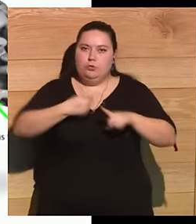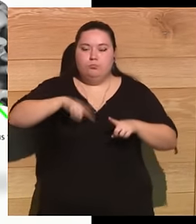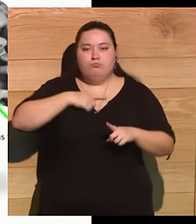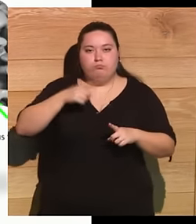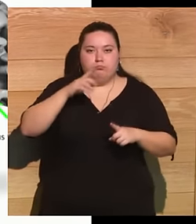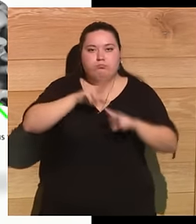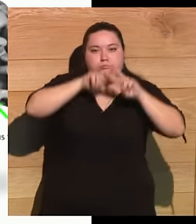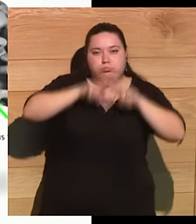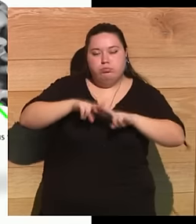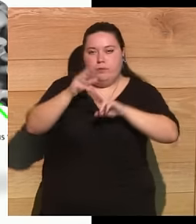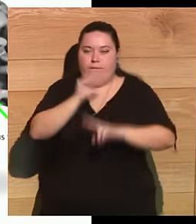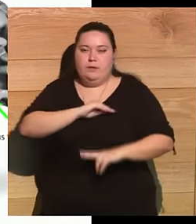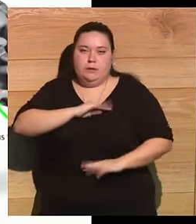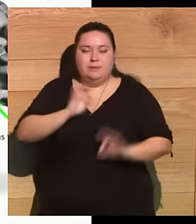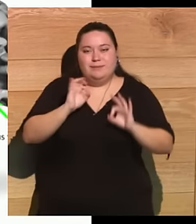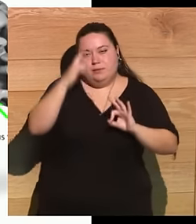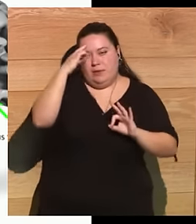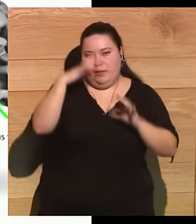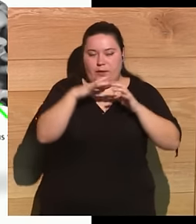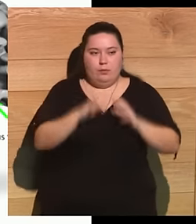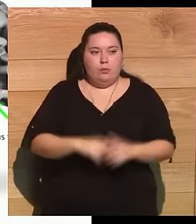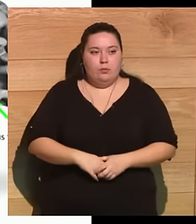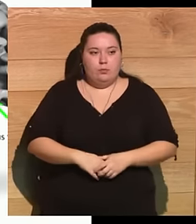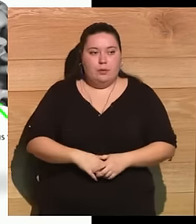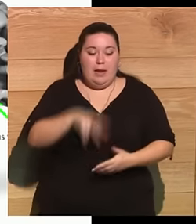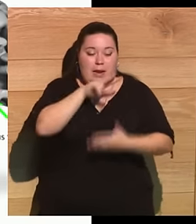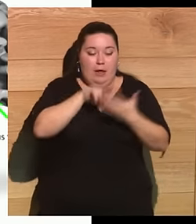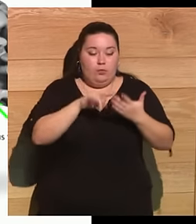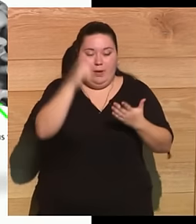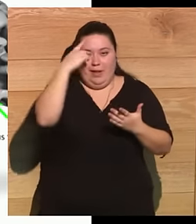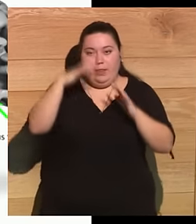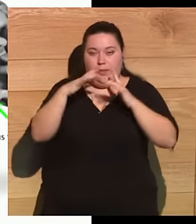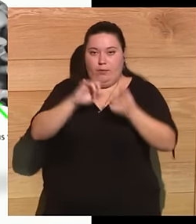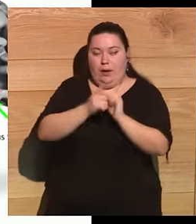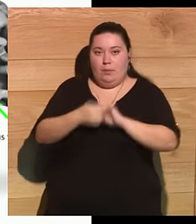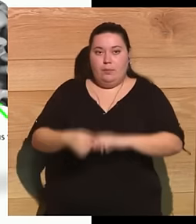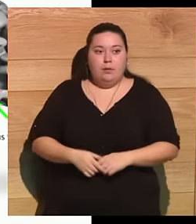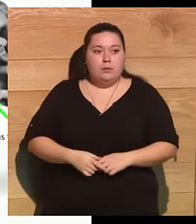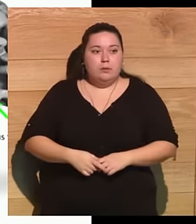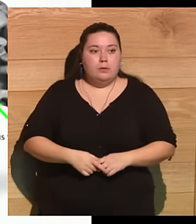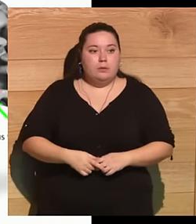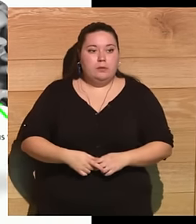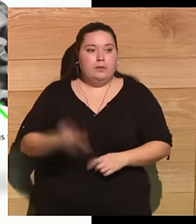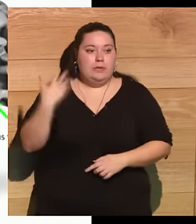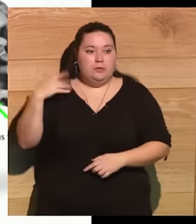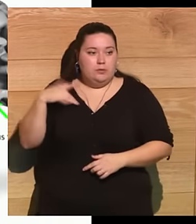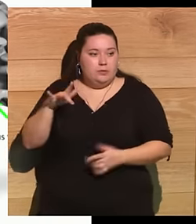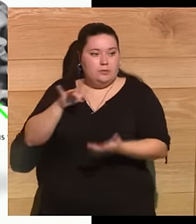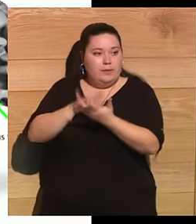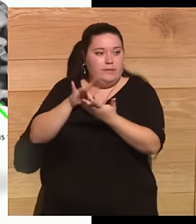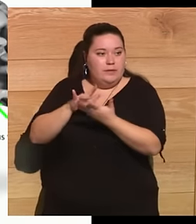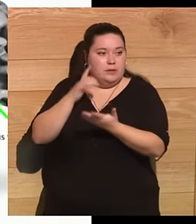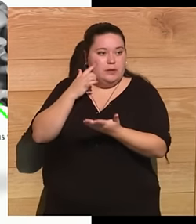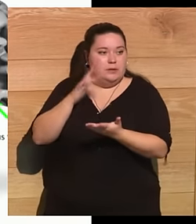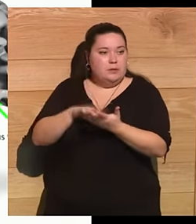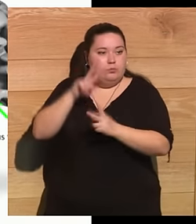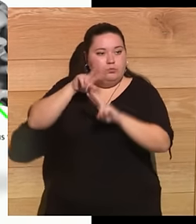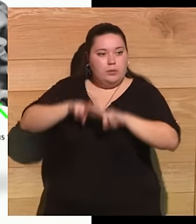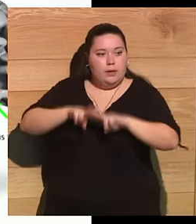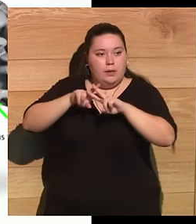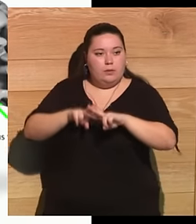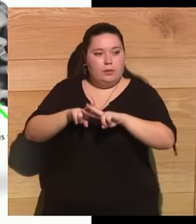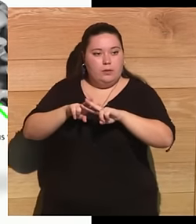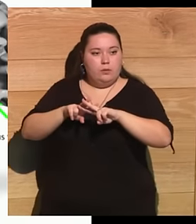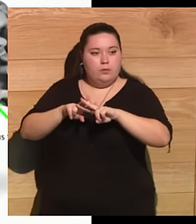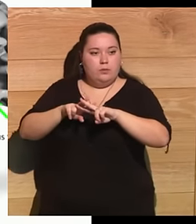mucho en el cerebro. La lectura cambia la actividad cerebral. Este es un experimento que hemos desarrollado en las últimas fechas. Hemos analizado,